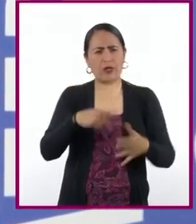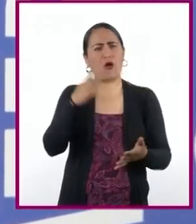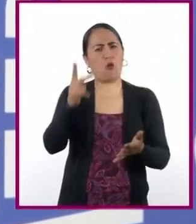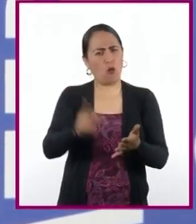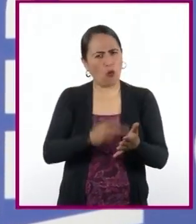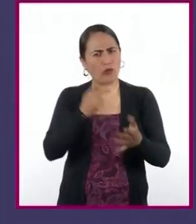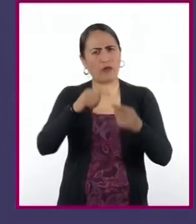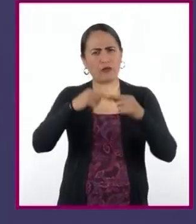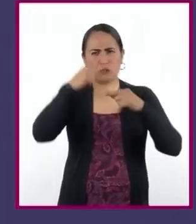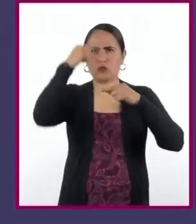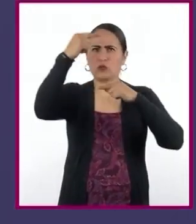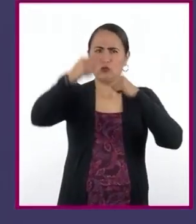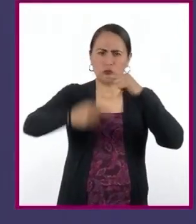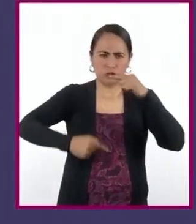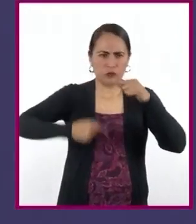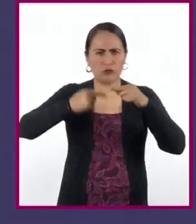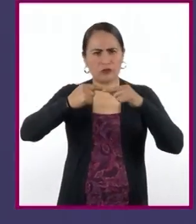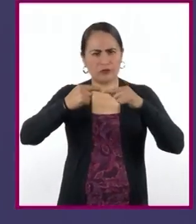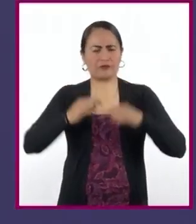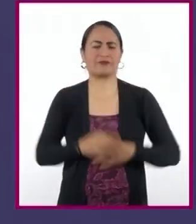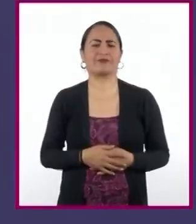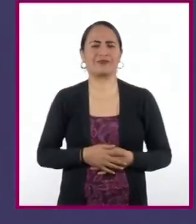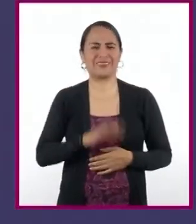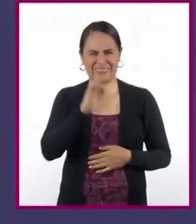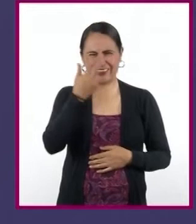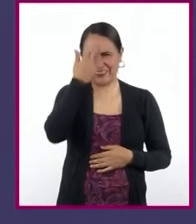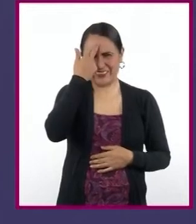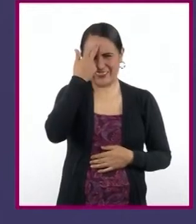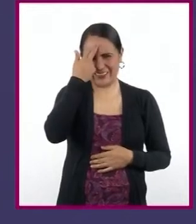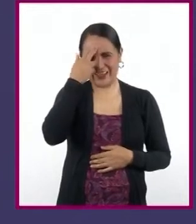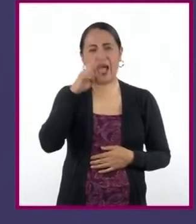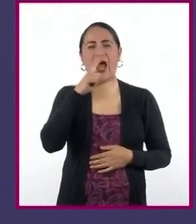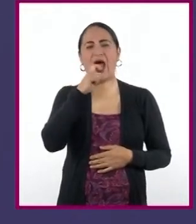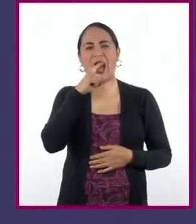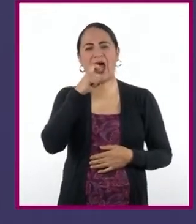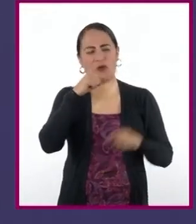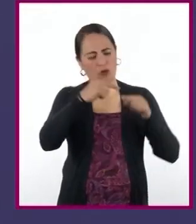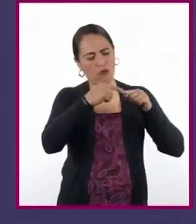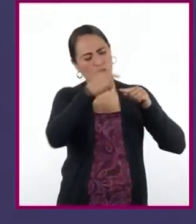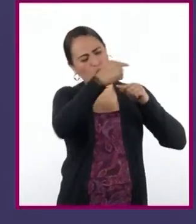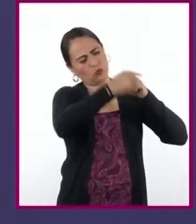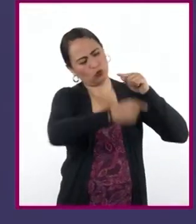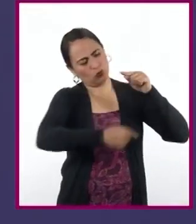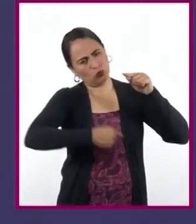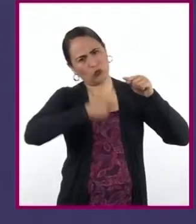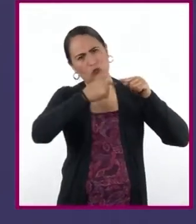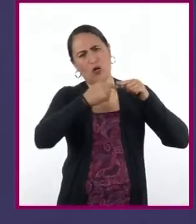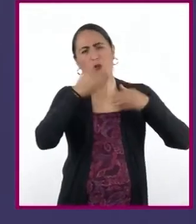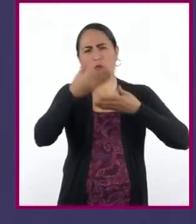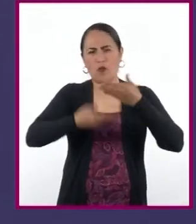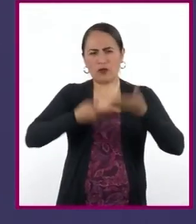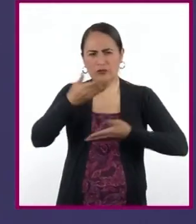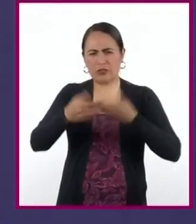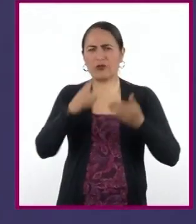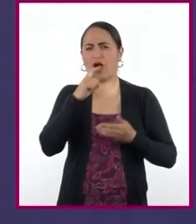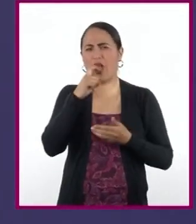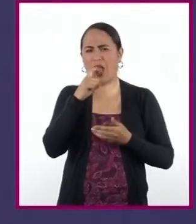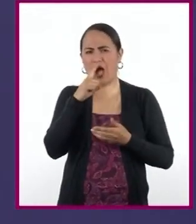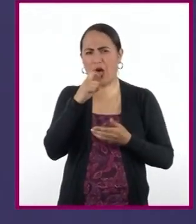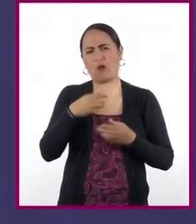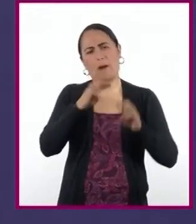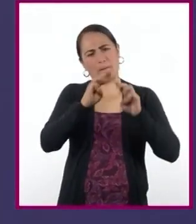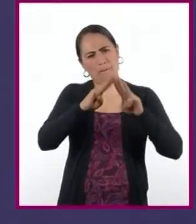es el ciclo. Muy bien. Como recordarán, el ciclo del agua es un proceso donde el agua en forma líquida, como la de